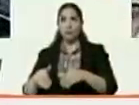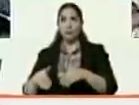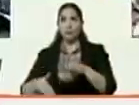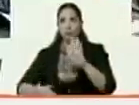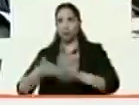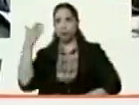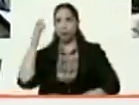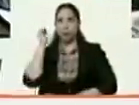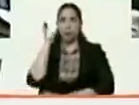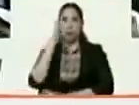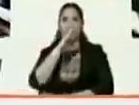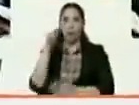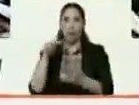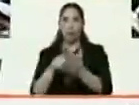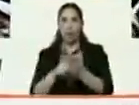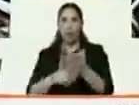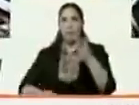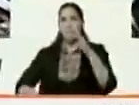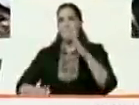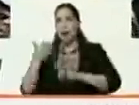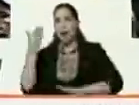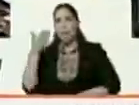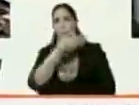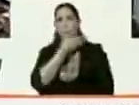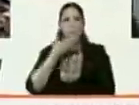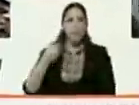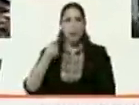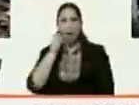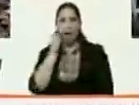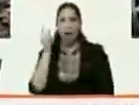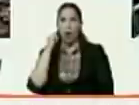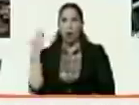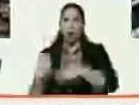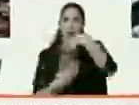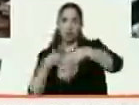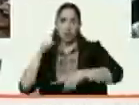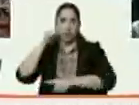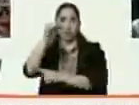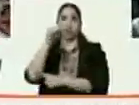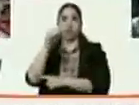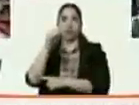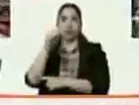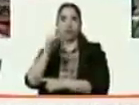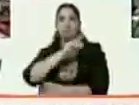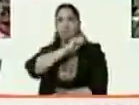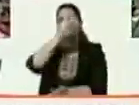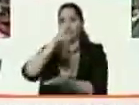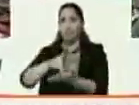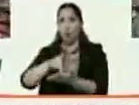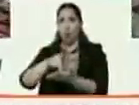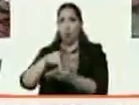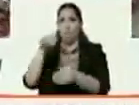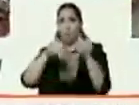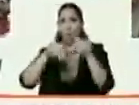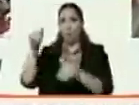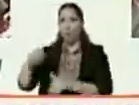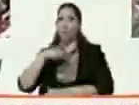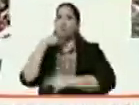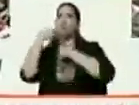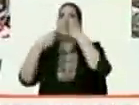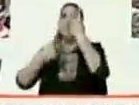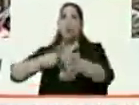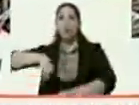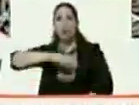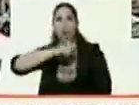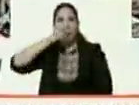Asamblea Nacional, vamos los mejores y las mejores revolucionarias a estar allá, para que sean la voz de nuestro